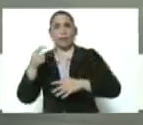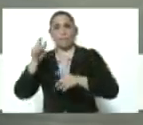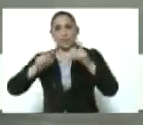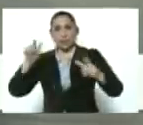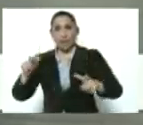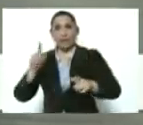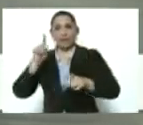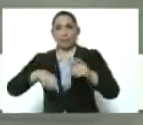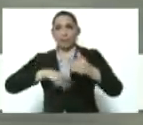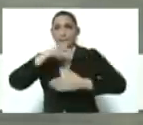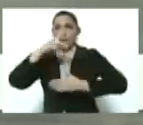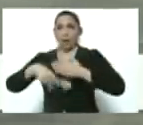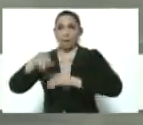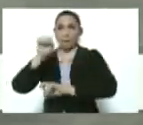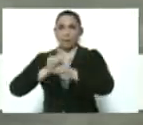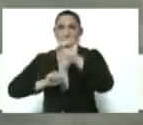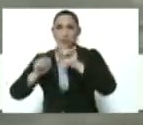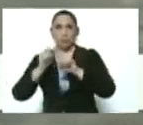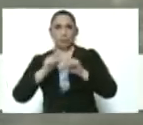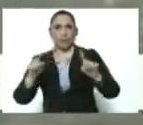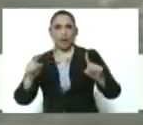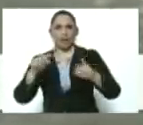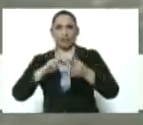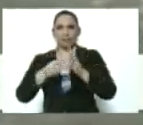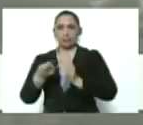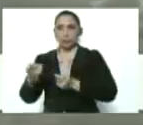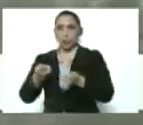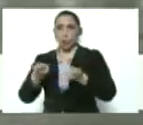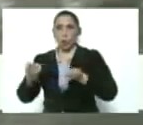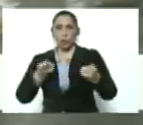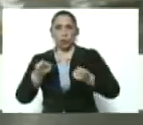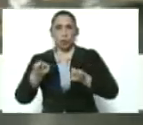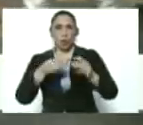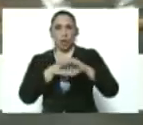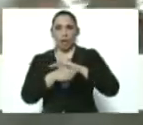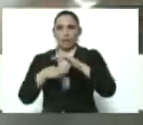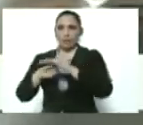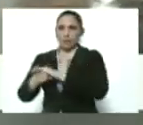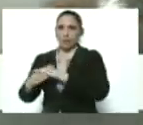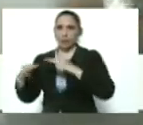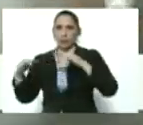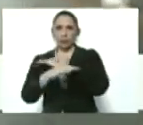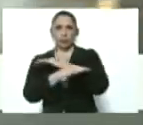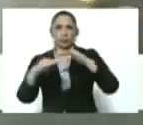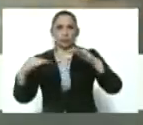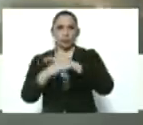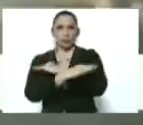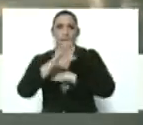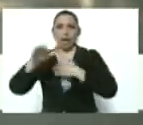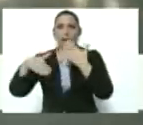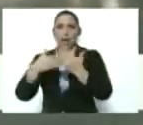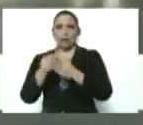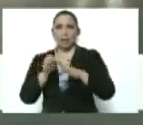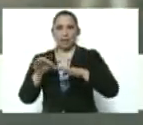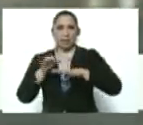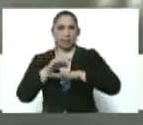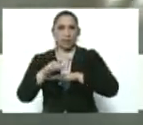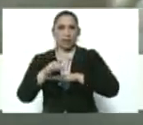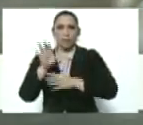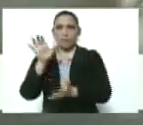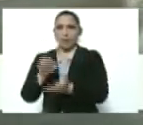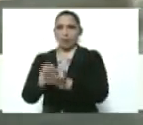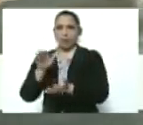el plan de prevención para lo que es el control de acceso y tránsito hacia la isla de margarita